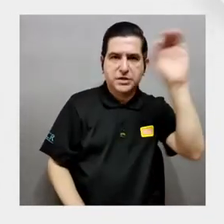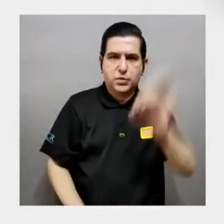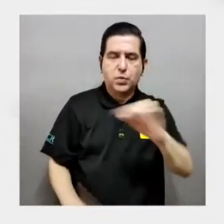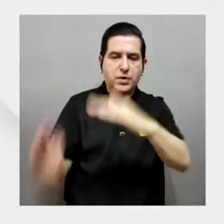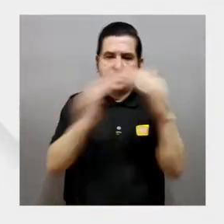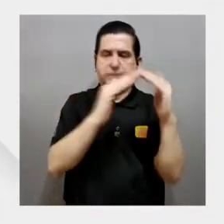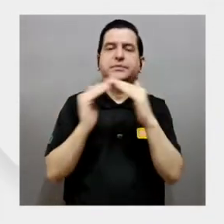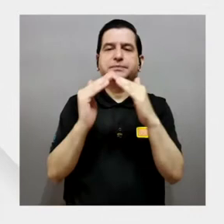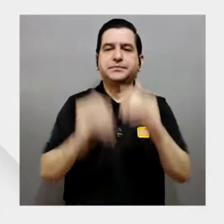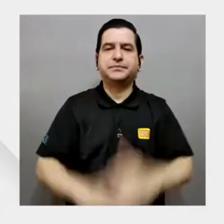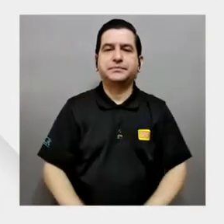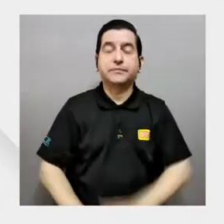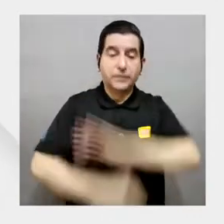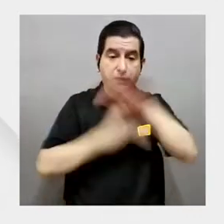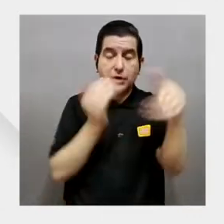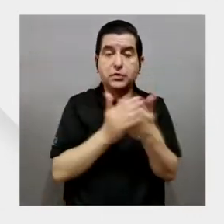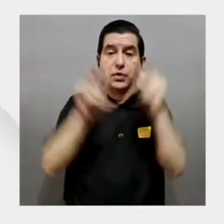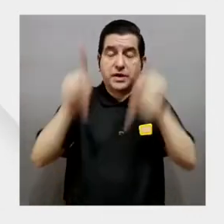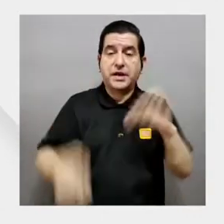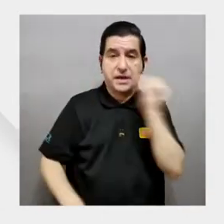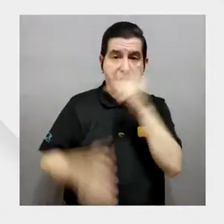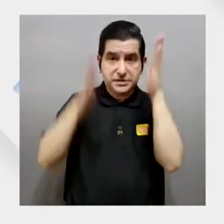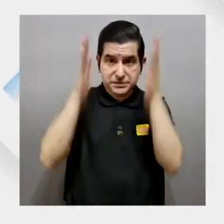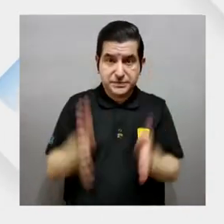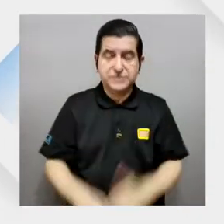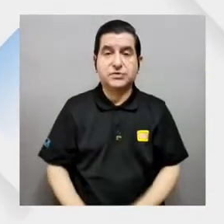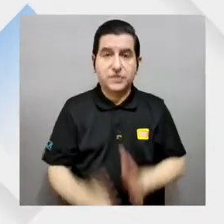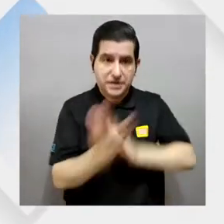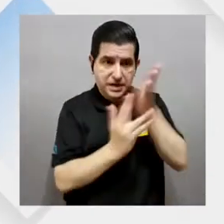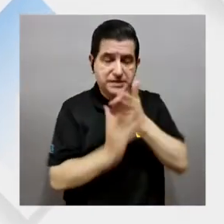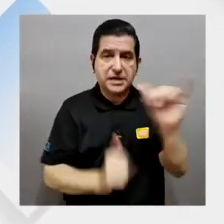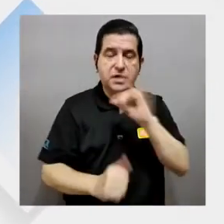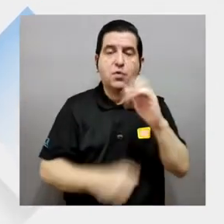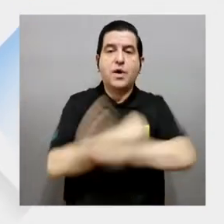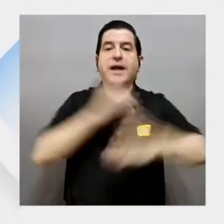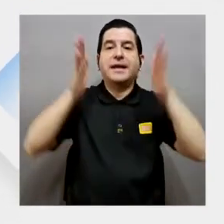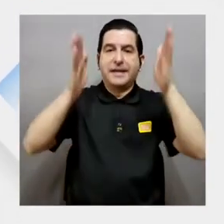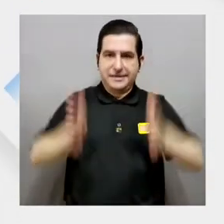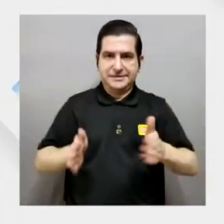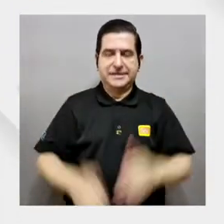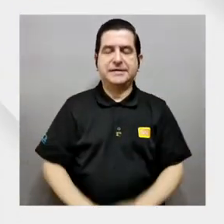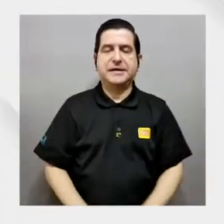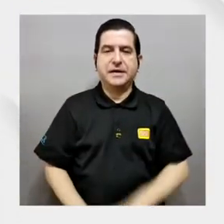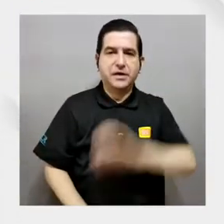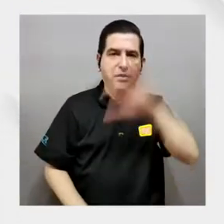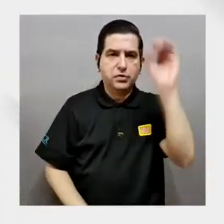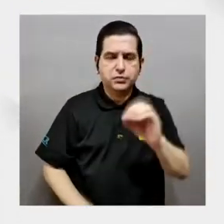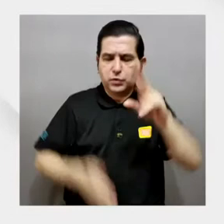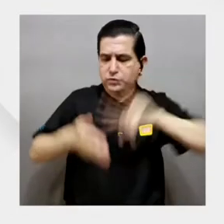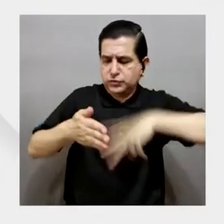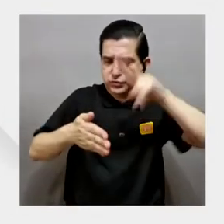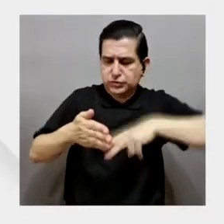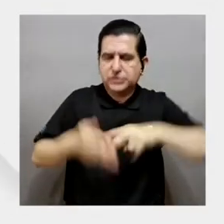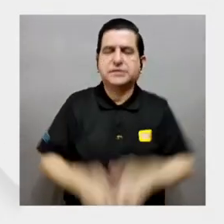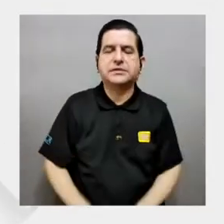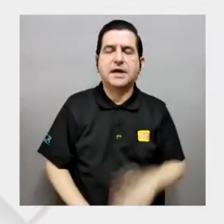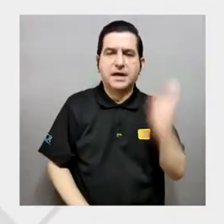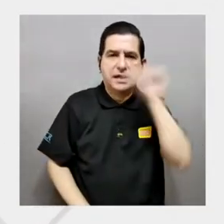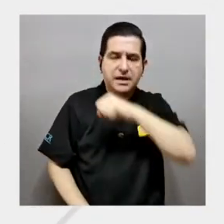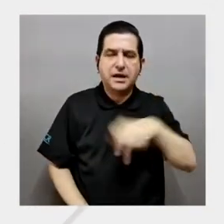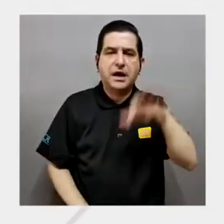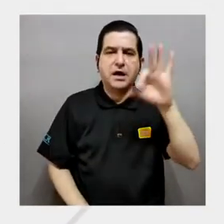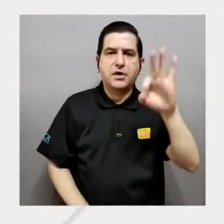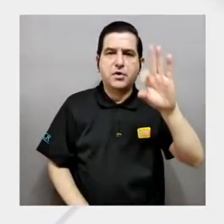1995 y cubre un 99% de la población. Todos los taiwaneses tienen acceso al igual que los extranjeros. La tasa